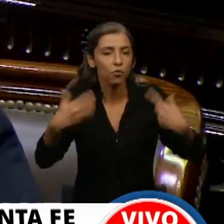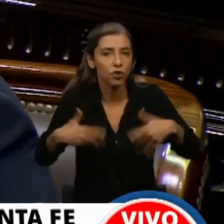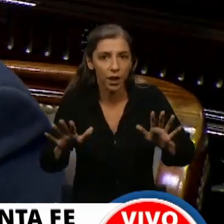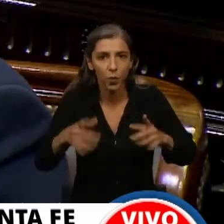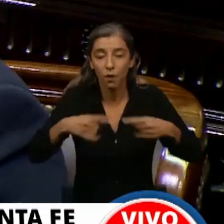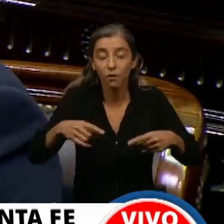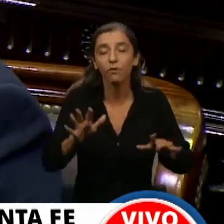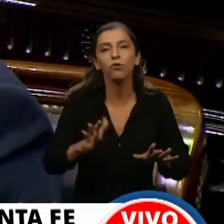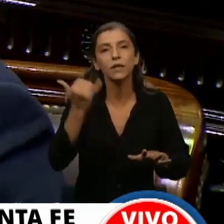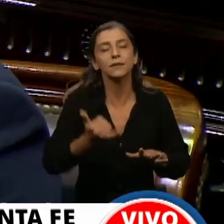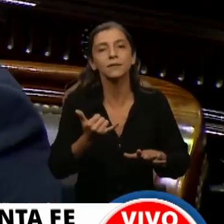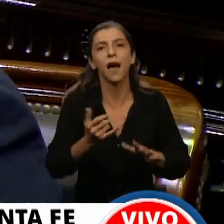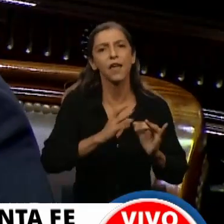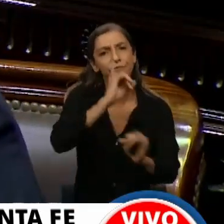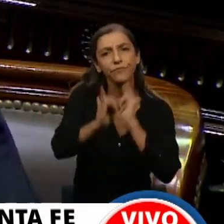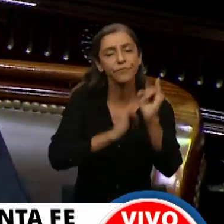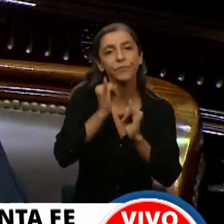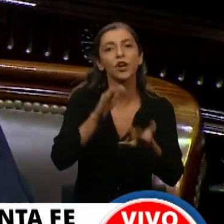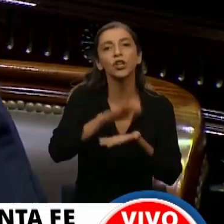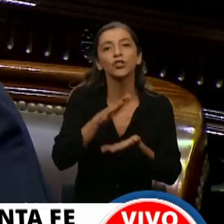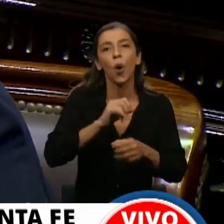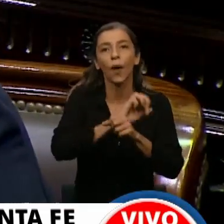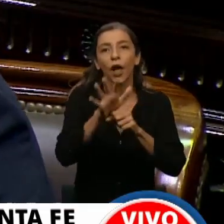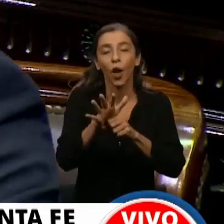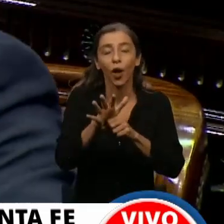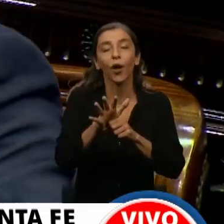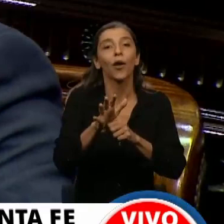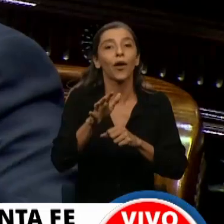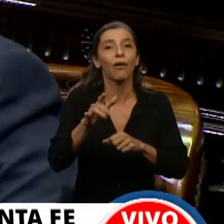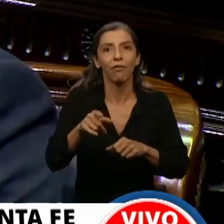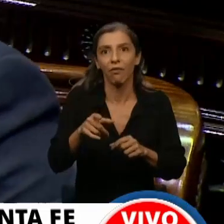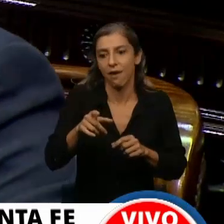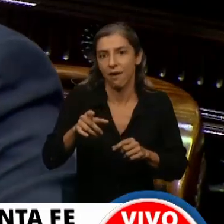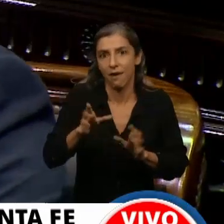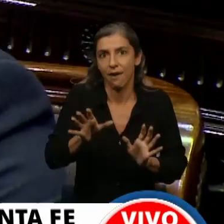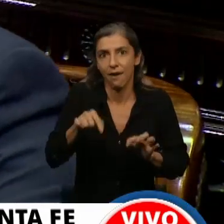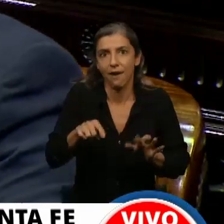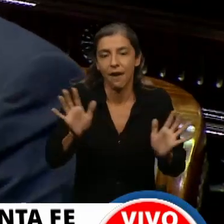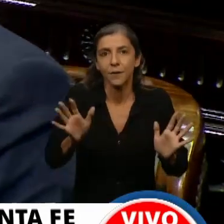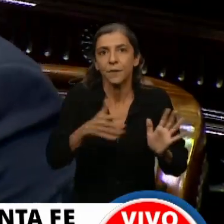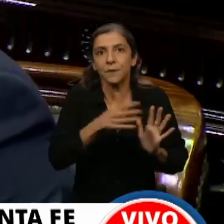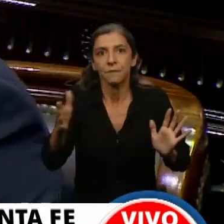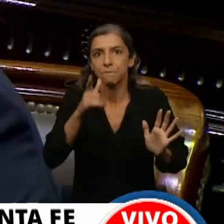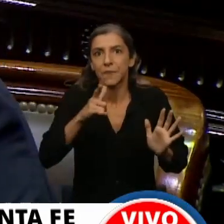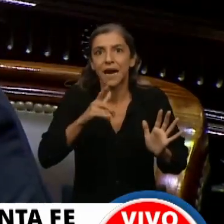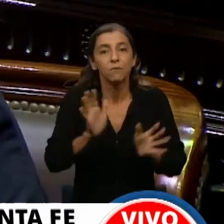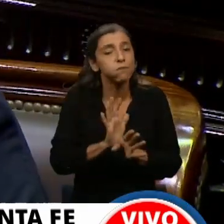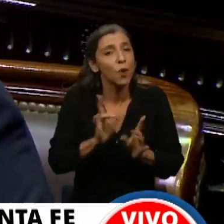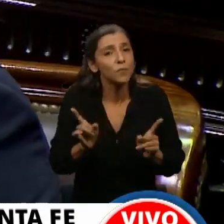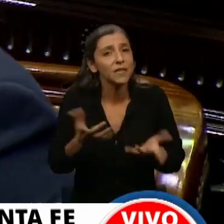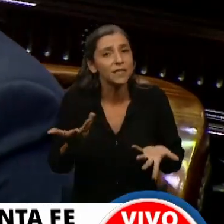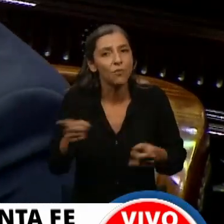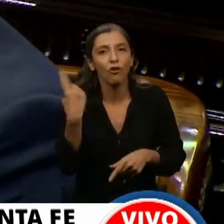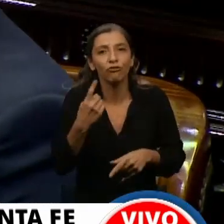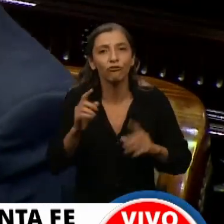Él lo titula La lección del COVID-19, enfermamos a la tierra y la tierra nos enferma. Con